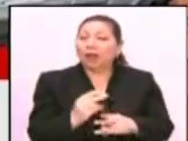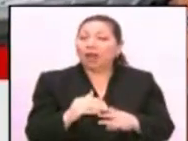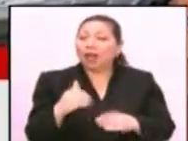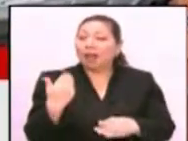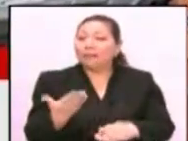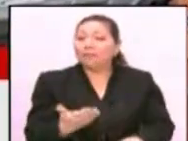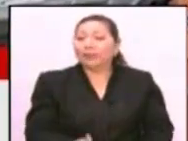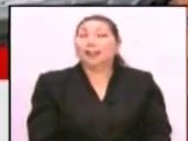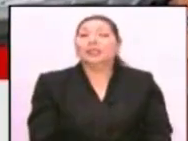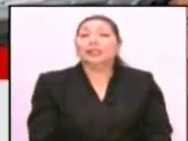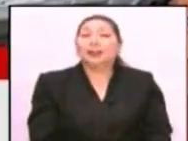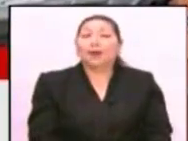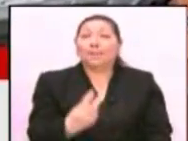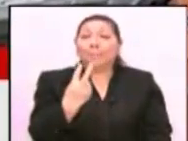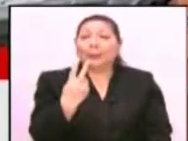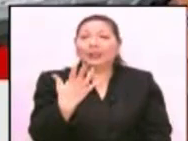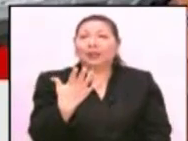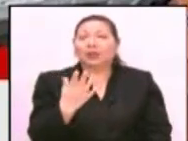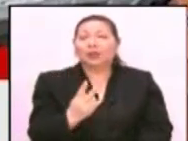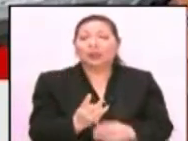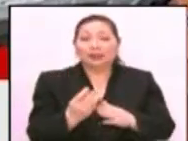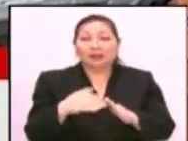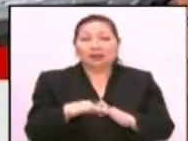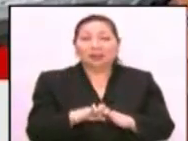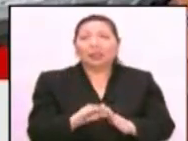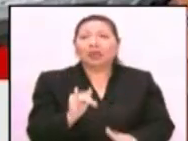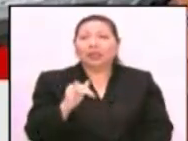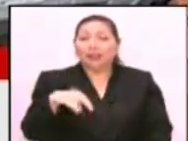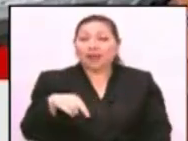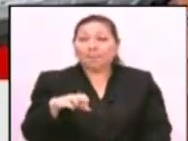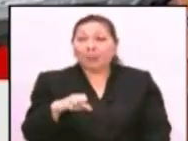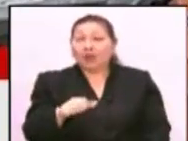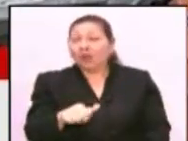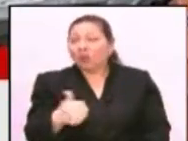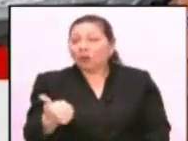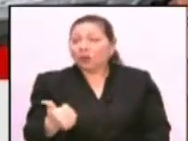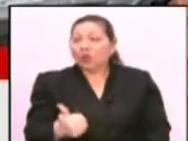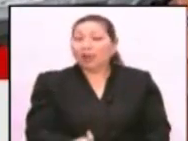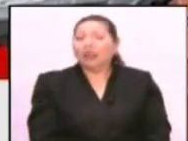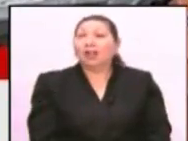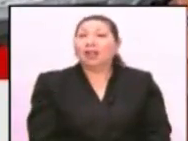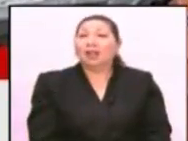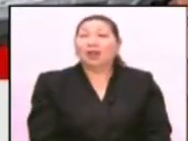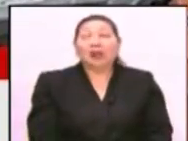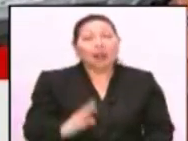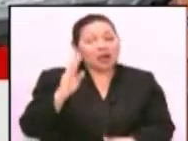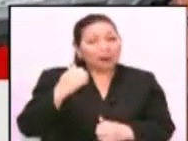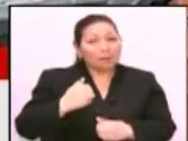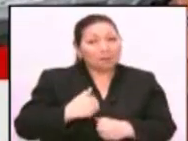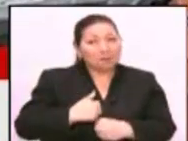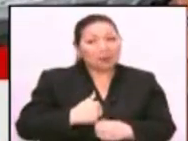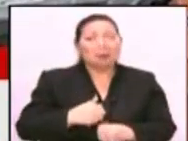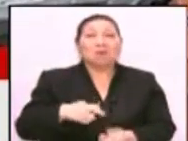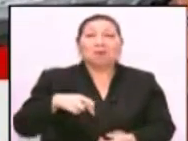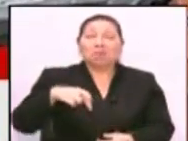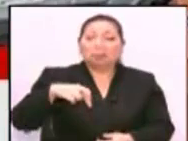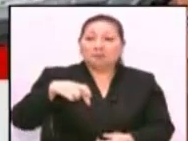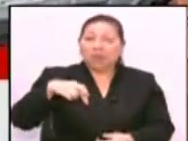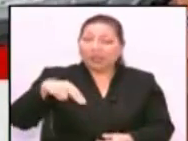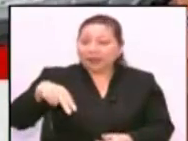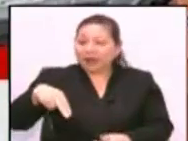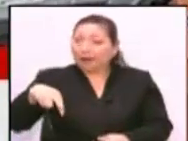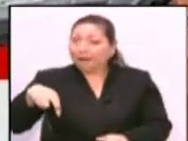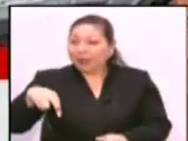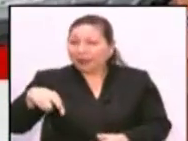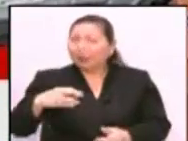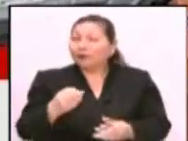externa. 25 lo tiene la seguridad interna al INPE y la seguridad externa a la policía, llámese tranqueras. Esto genera una